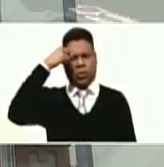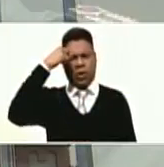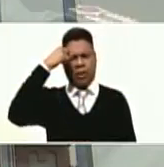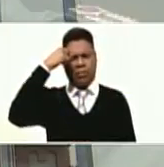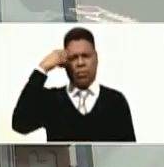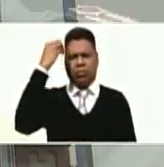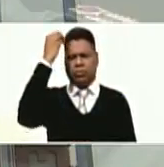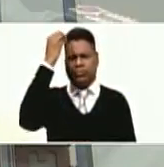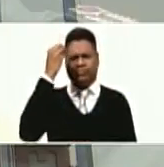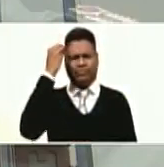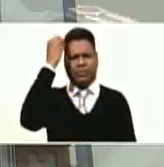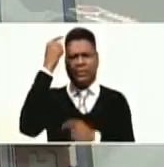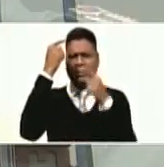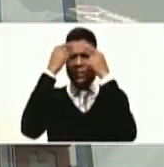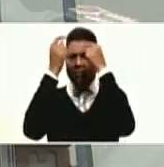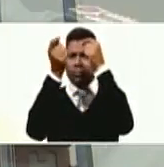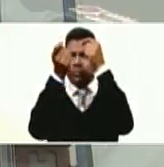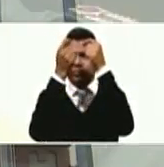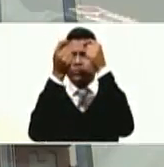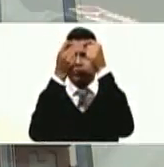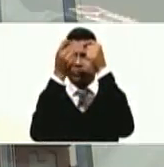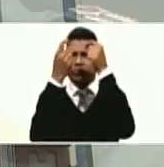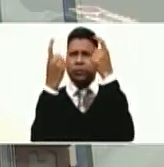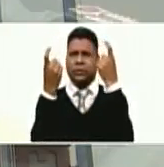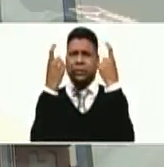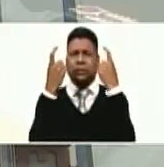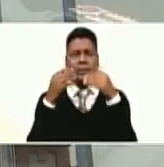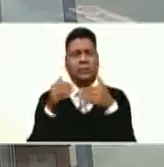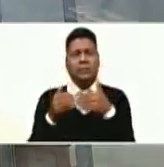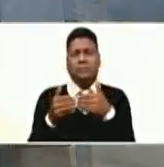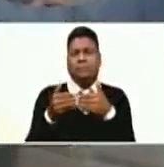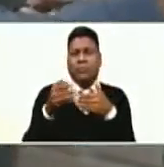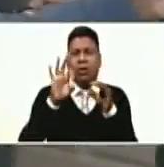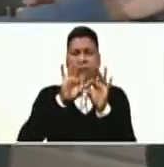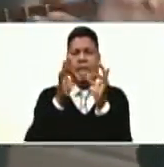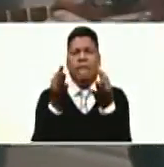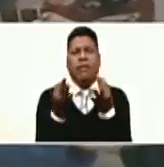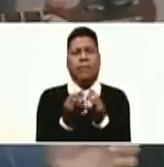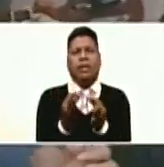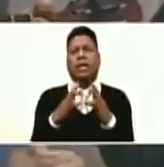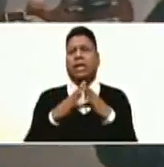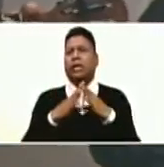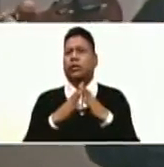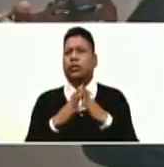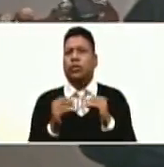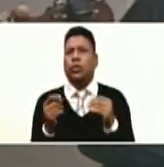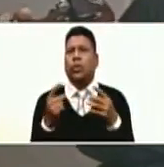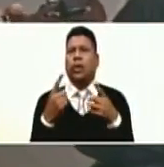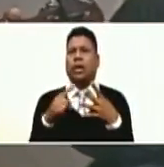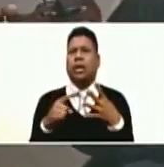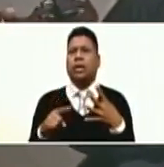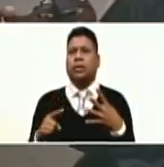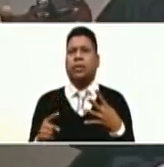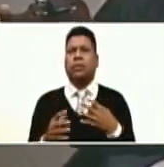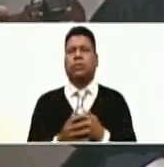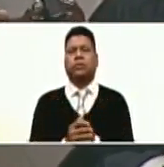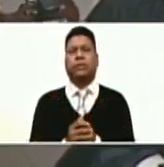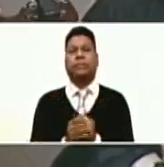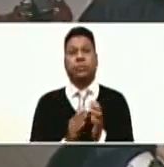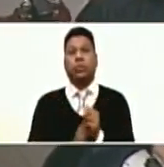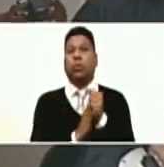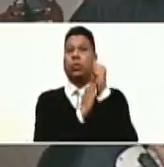trascendió más allá de su familia, más allá de su departamento, más allá de Venezuela. Es un